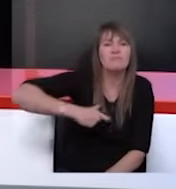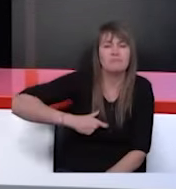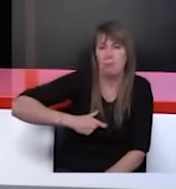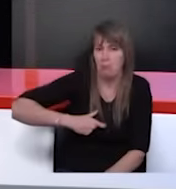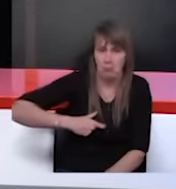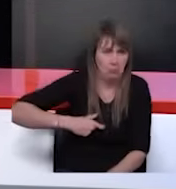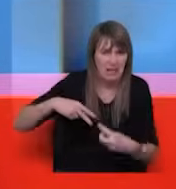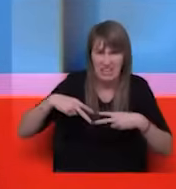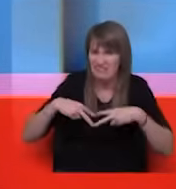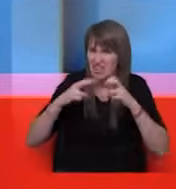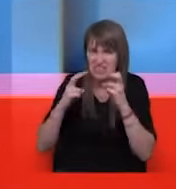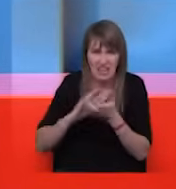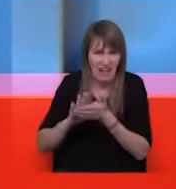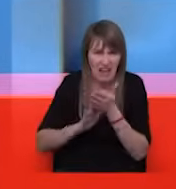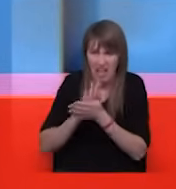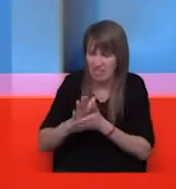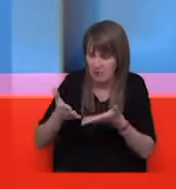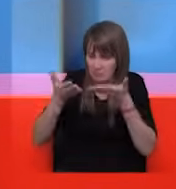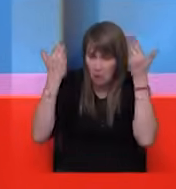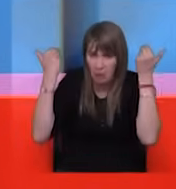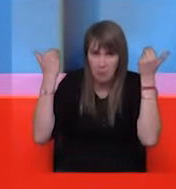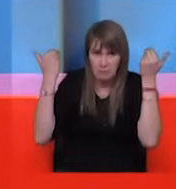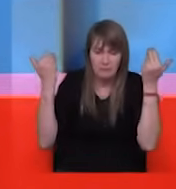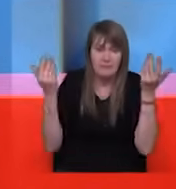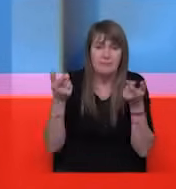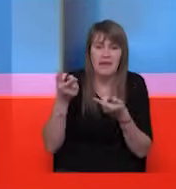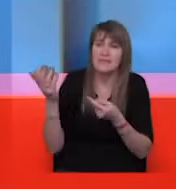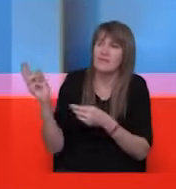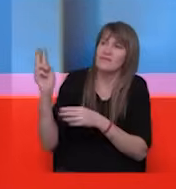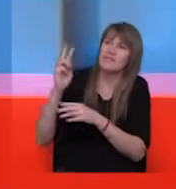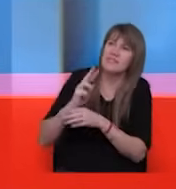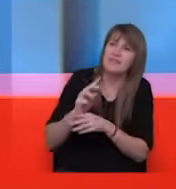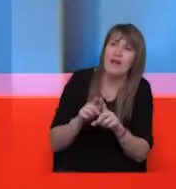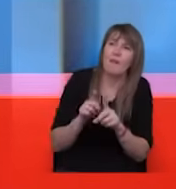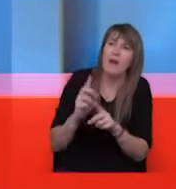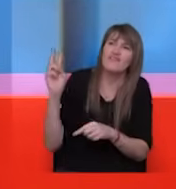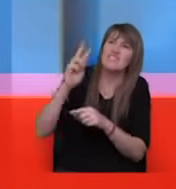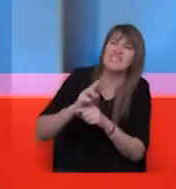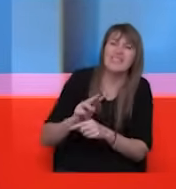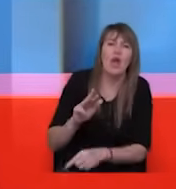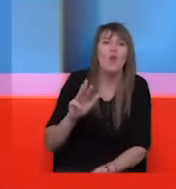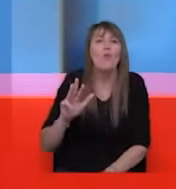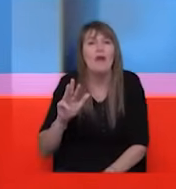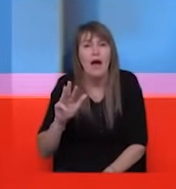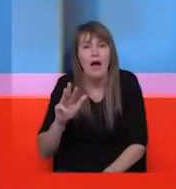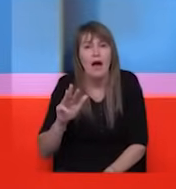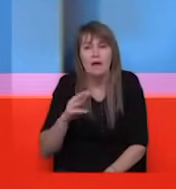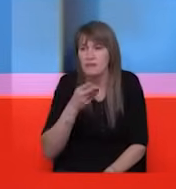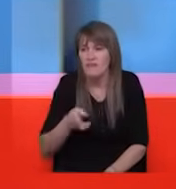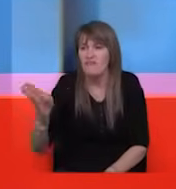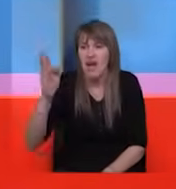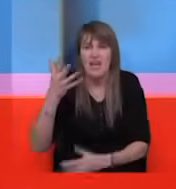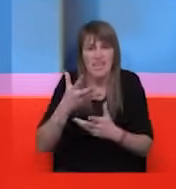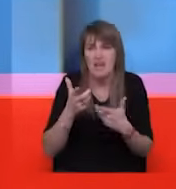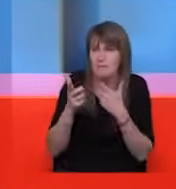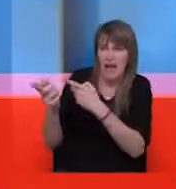investigó nada. Es como si hoy viniera al Uruguay a visitarnos, yo qué sé, suponete Lula, y al salir del Paraninfo alguien intente